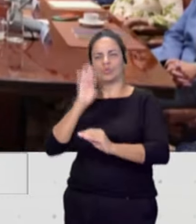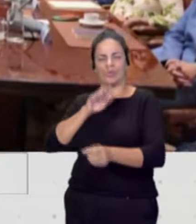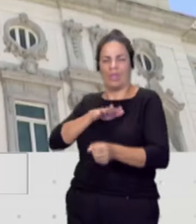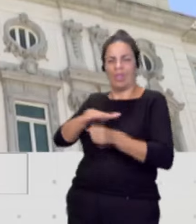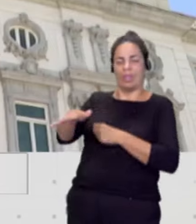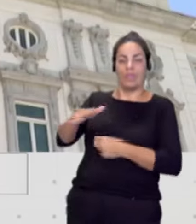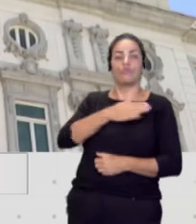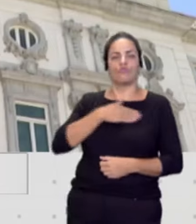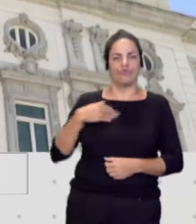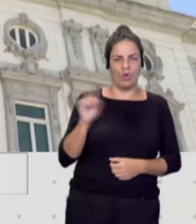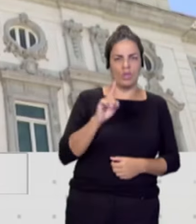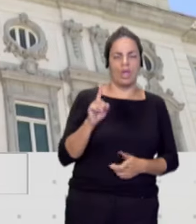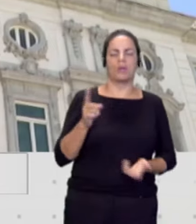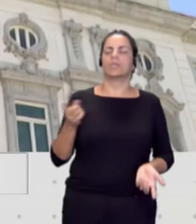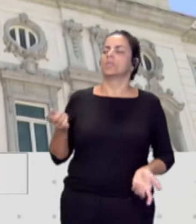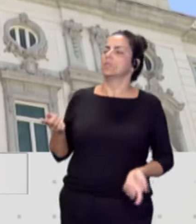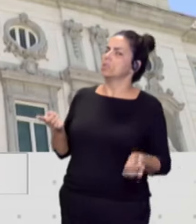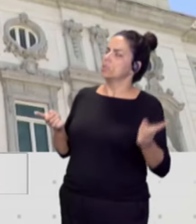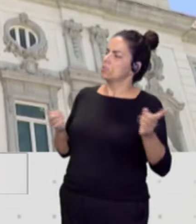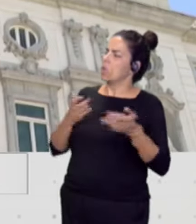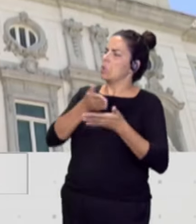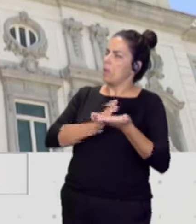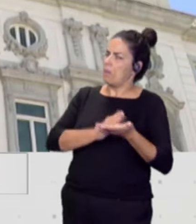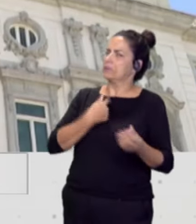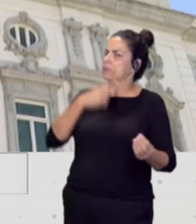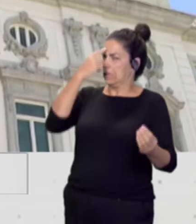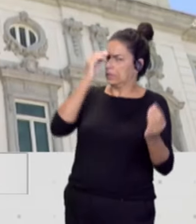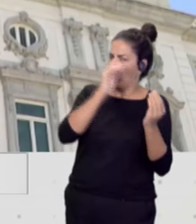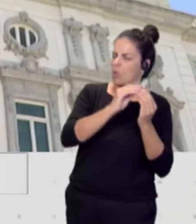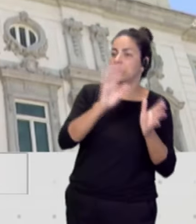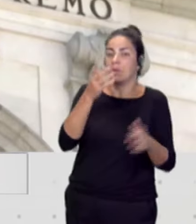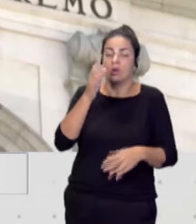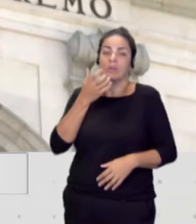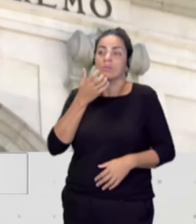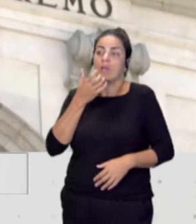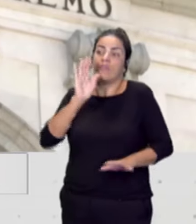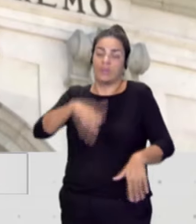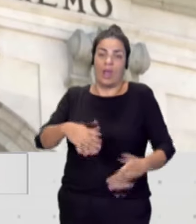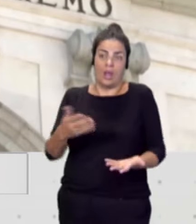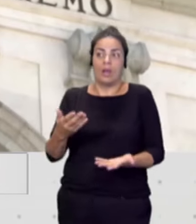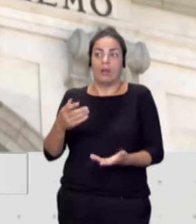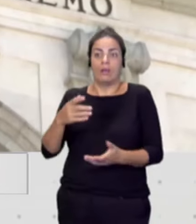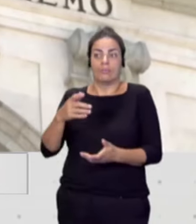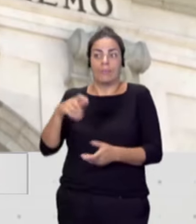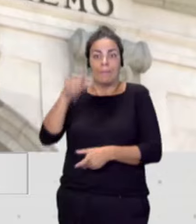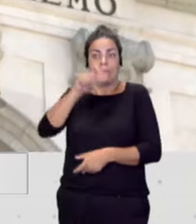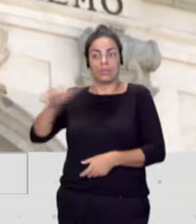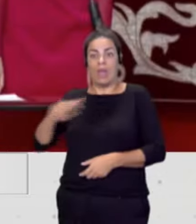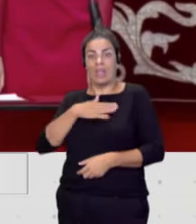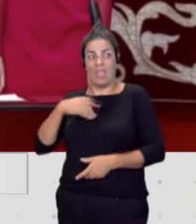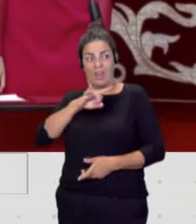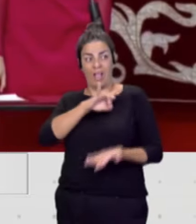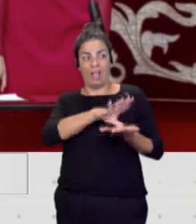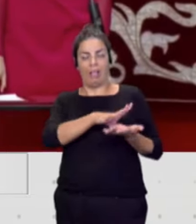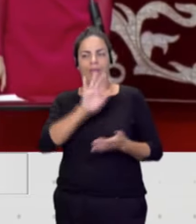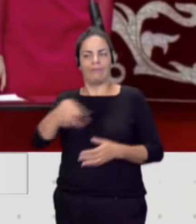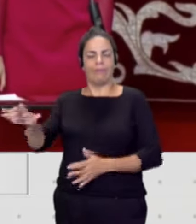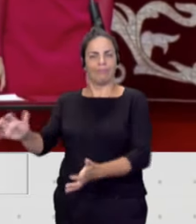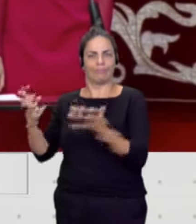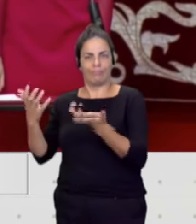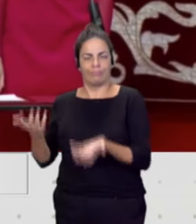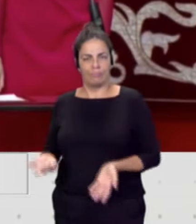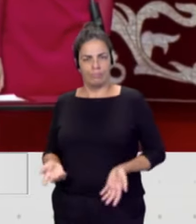te compro parte del argumento, pero te digo lo mismo. Entonces se salen con la suya los que quieren que este salte y seguir